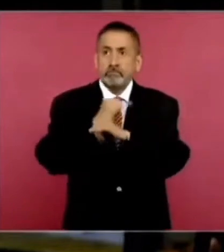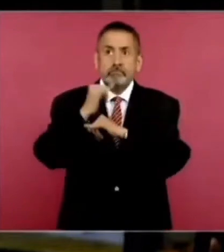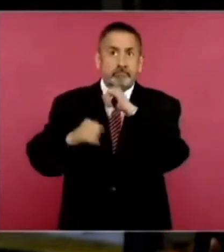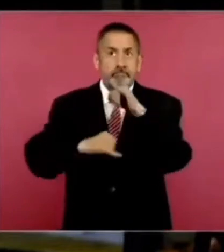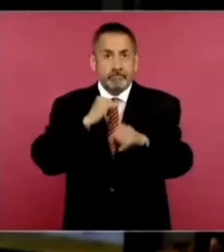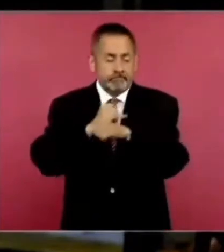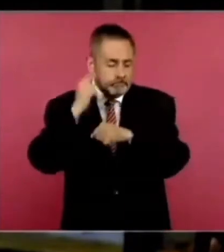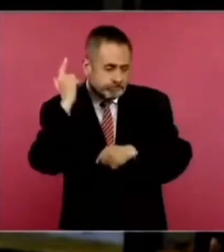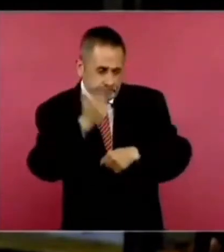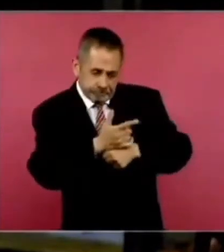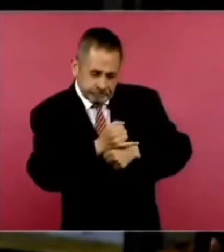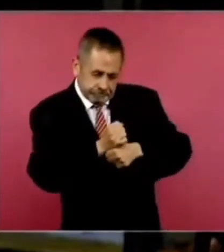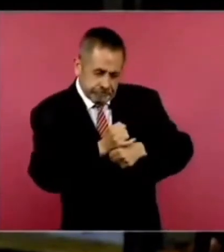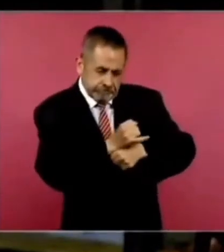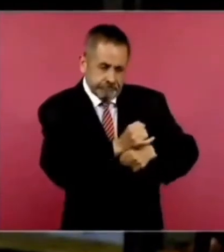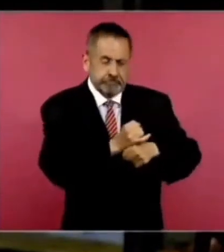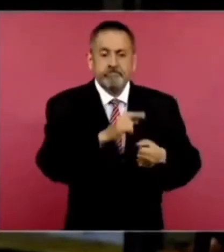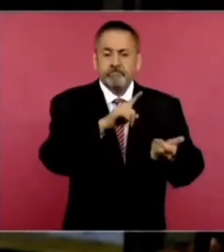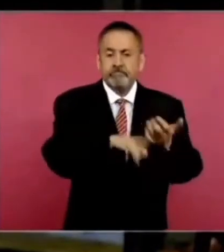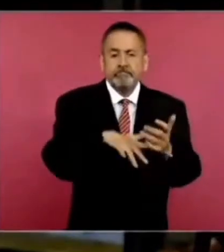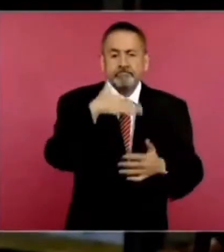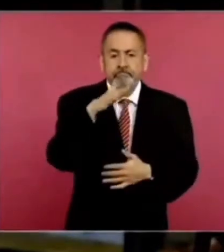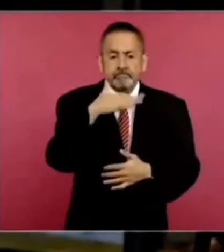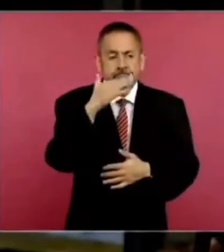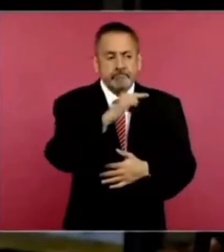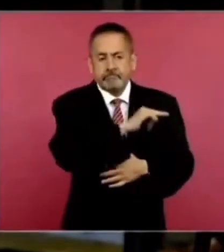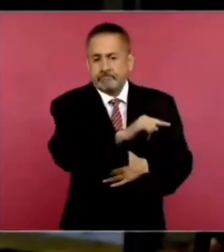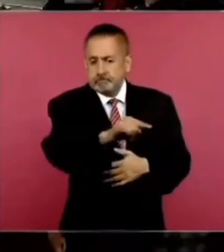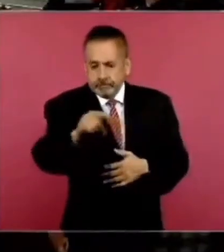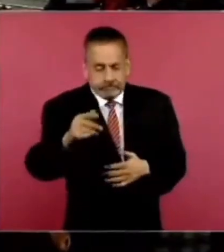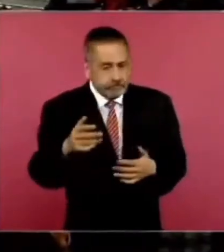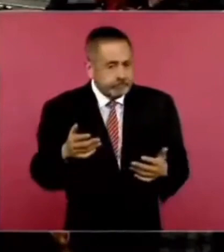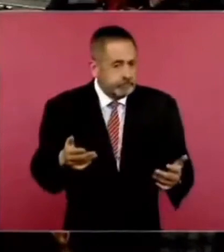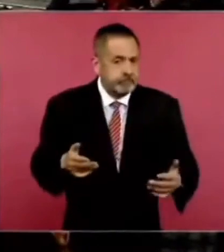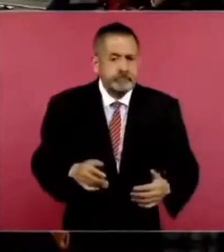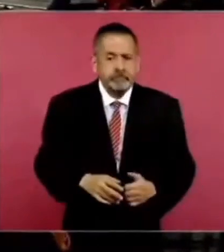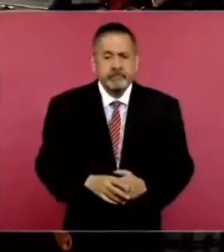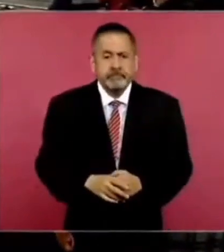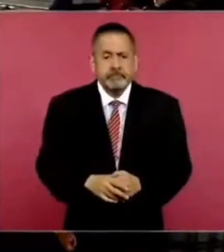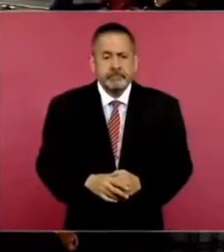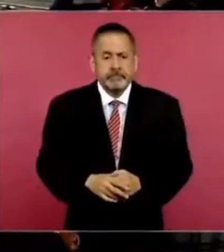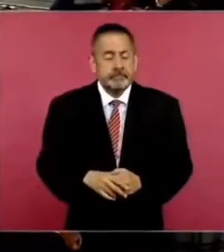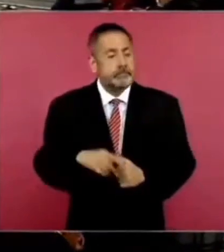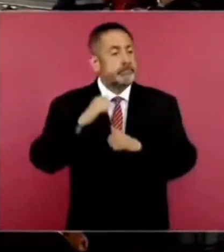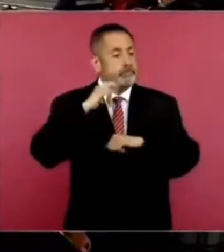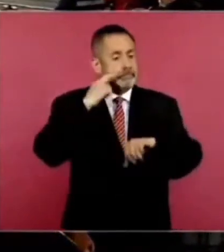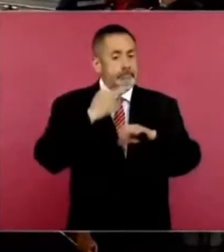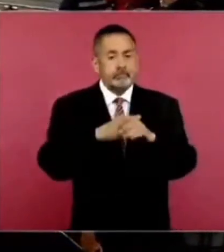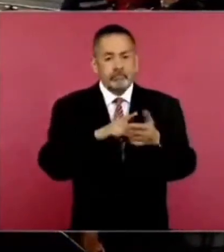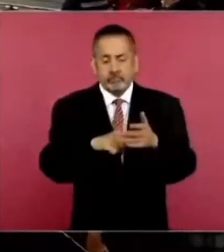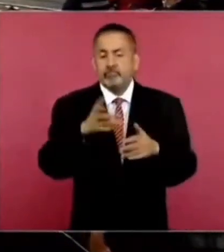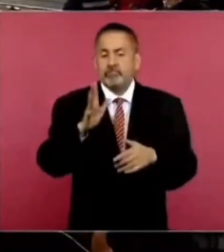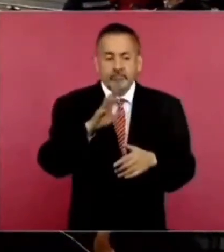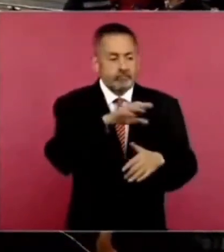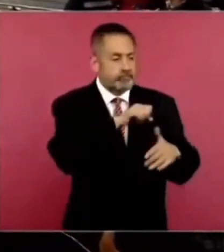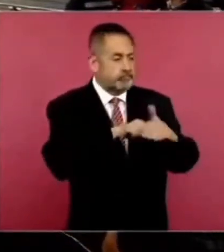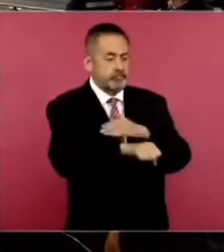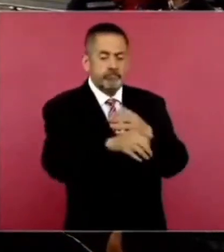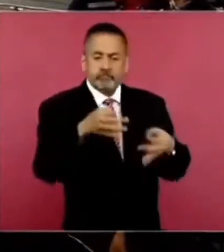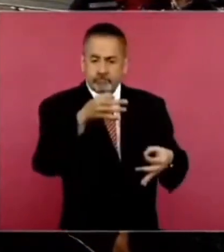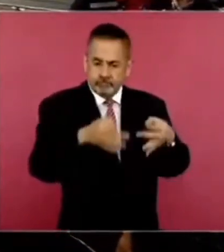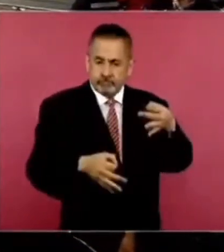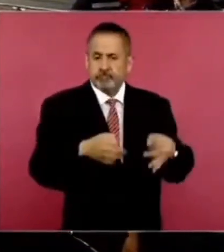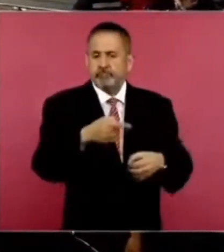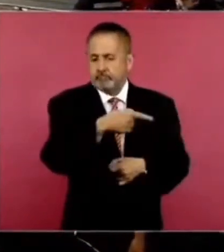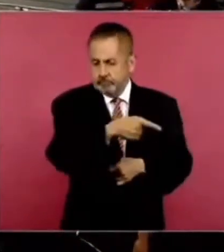internacional por estar relacionadas con actos de corrupción, y el apoderado de una de estas ya se encuentra vinculado a proceso aquí en México